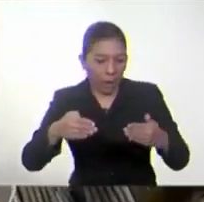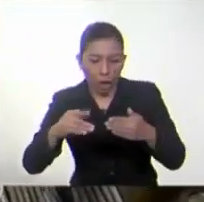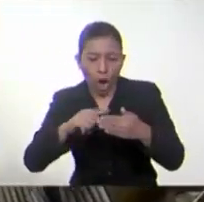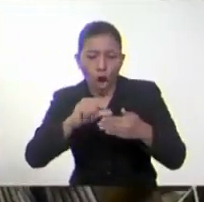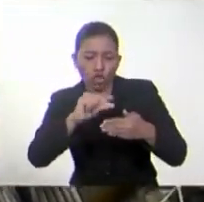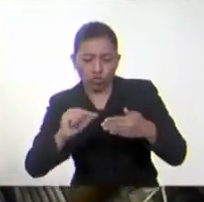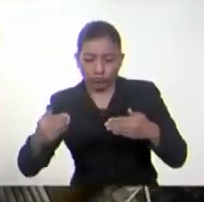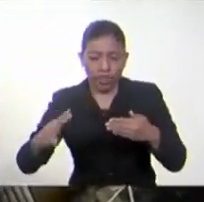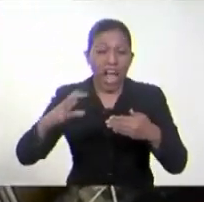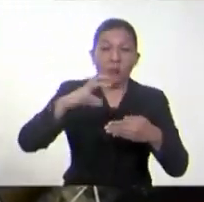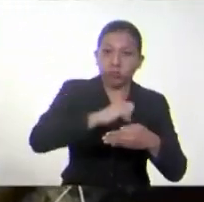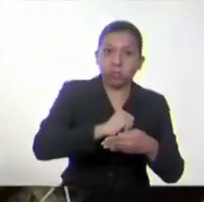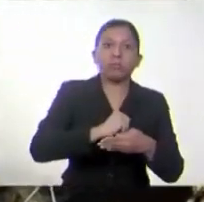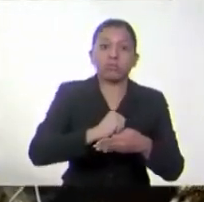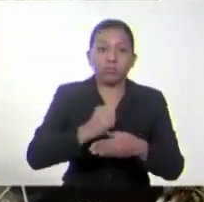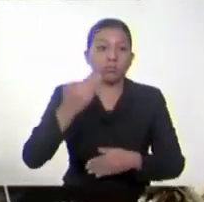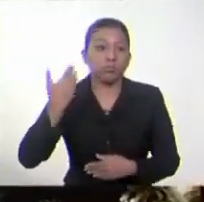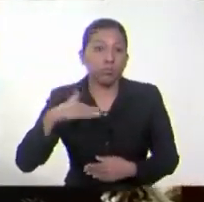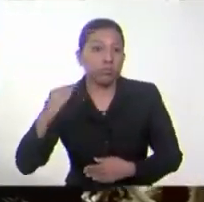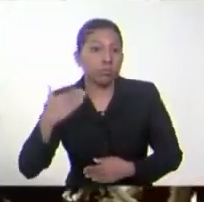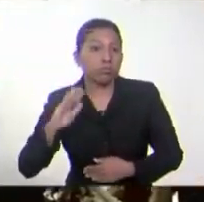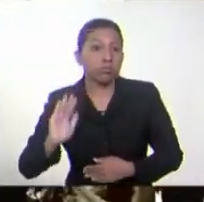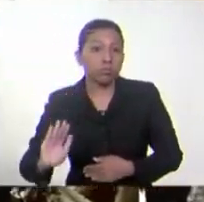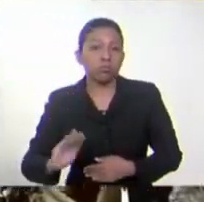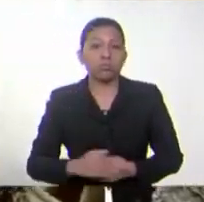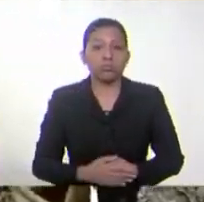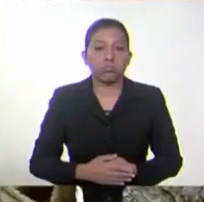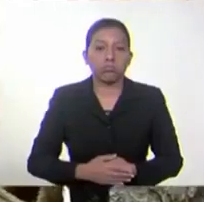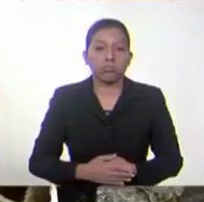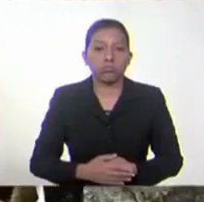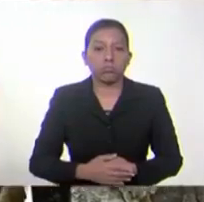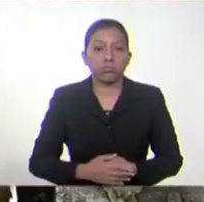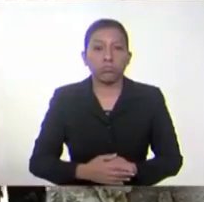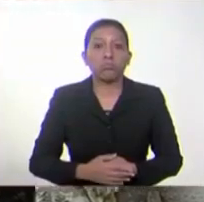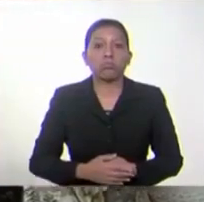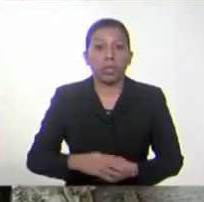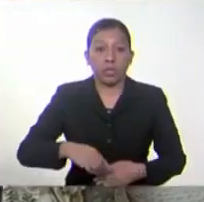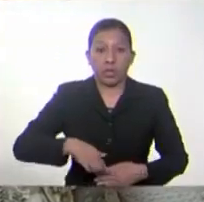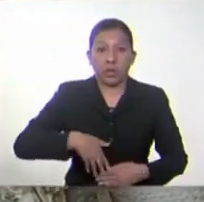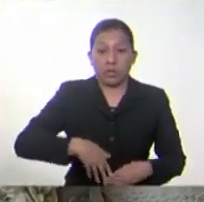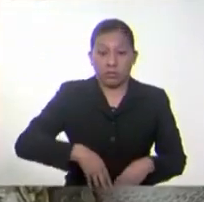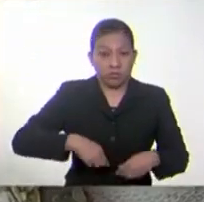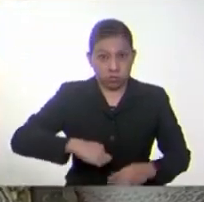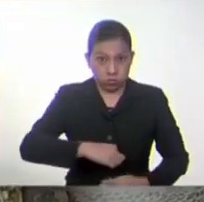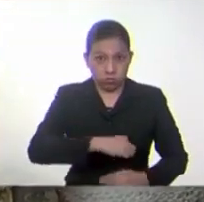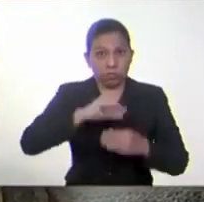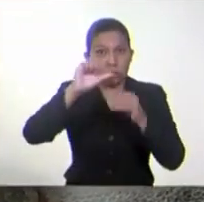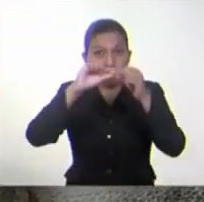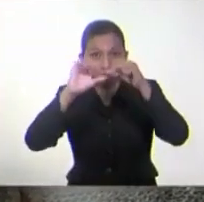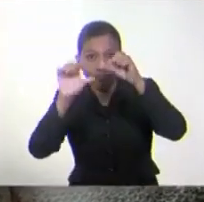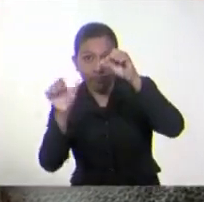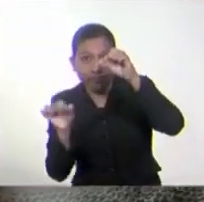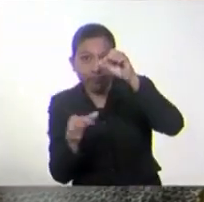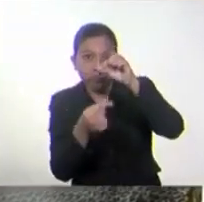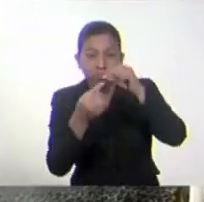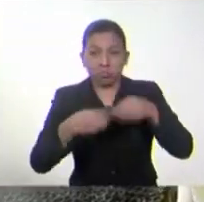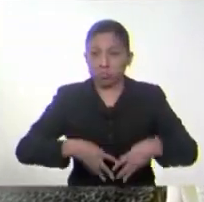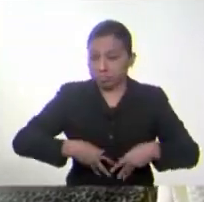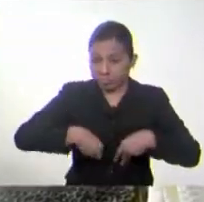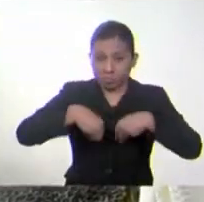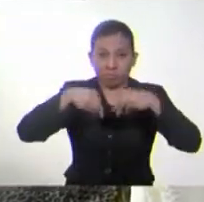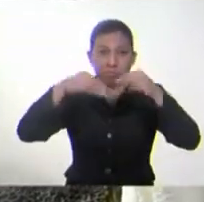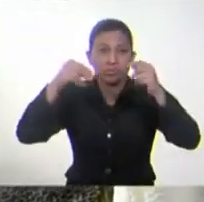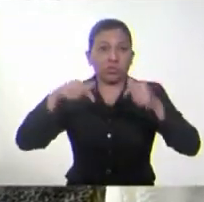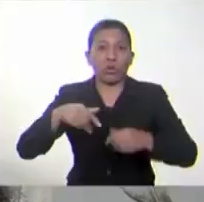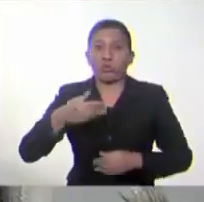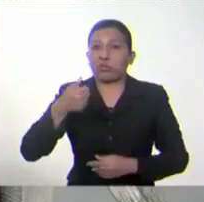digerirlos diseñadas para un medio frío, que si se escapasen de su intestino en la manipulación empezarían a trabajar por su propia